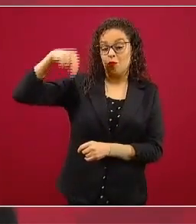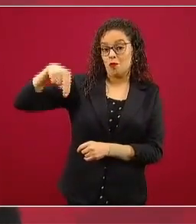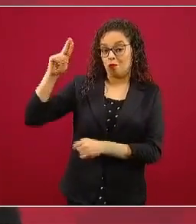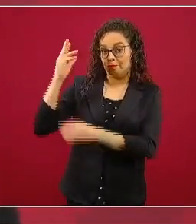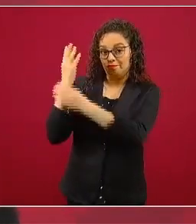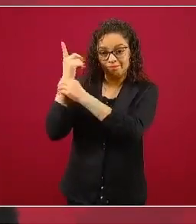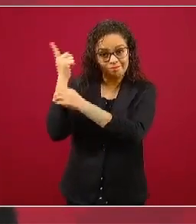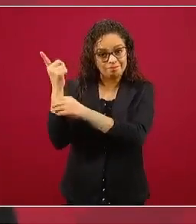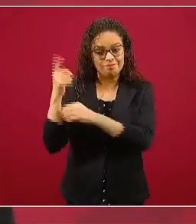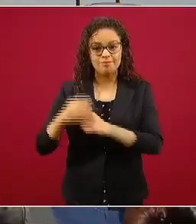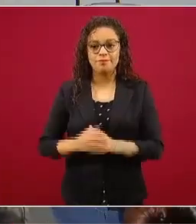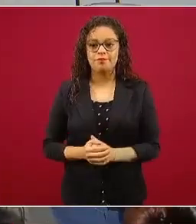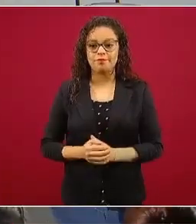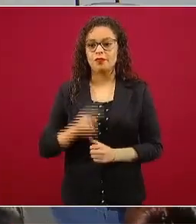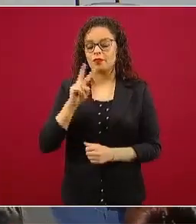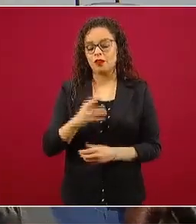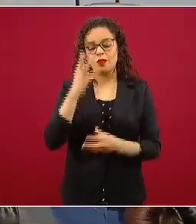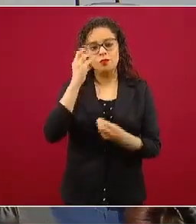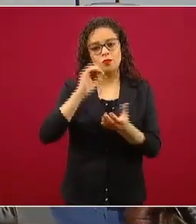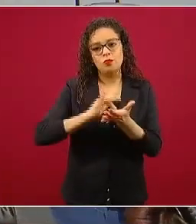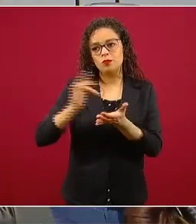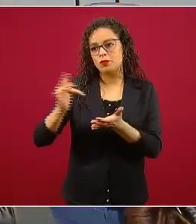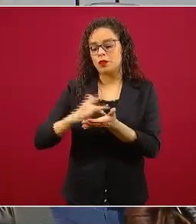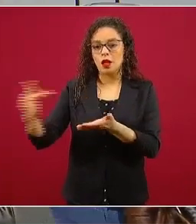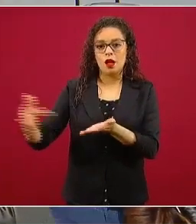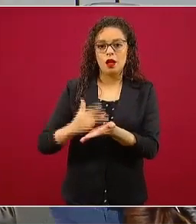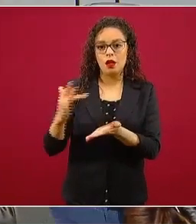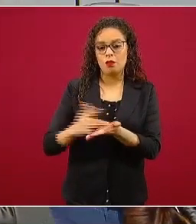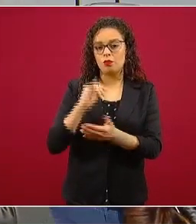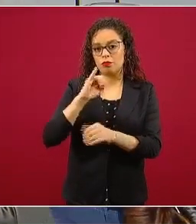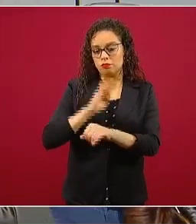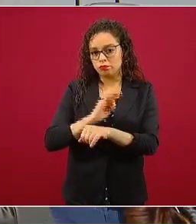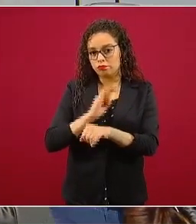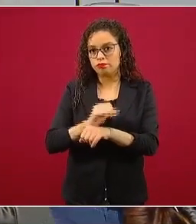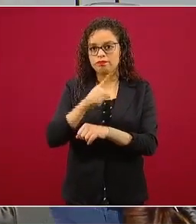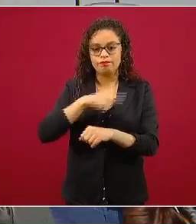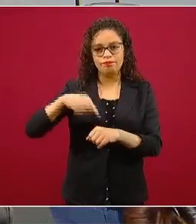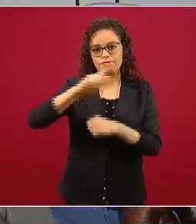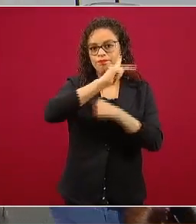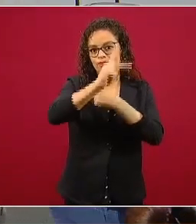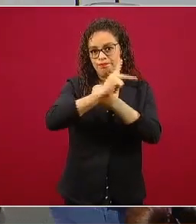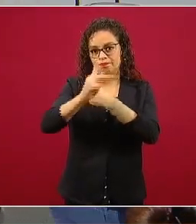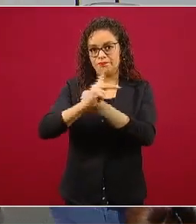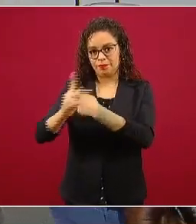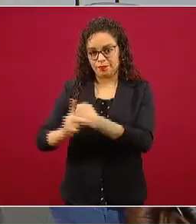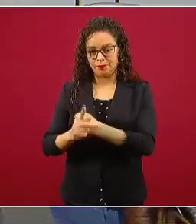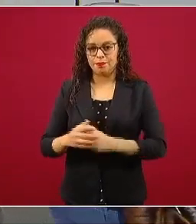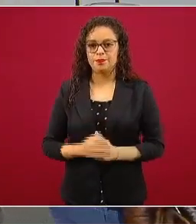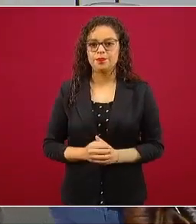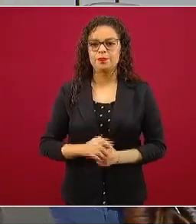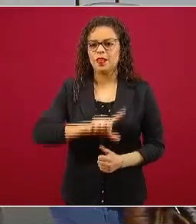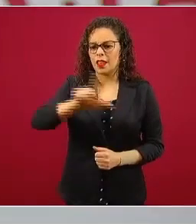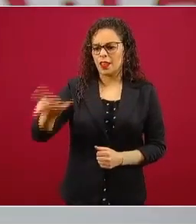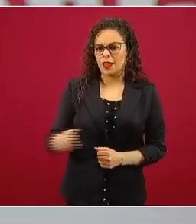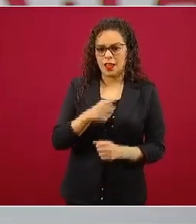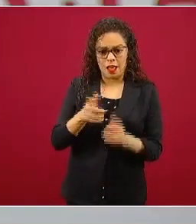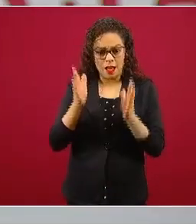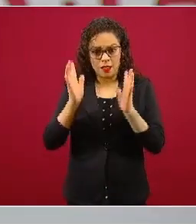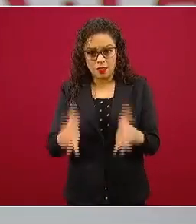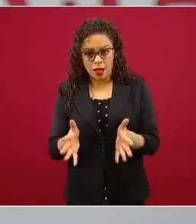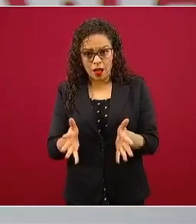Aprovecho para agradecer el respaldo de todos esos países. ¿Qué pasó después de esa resolución? ¿Es